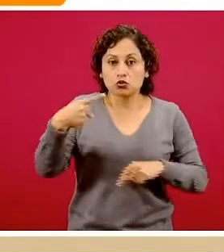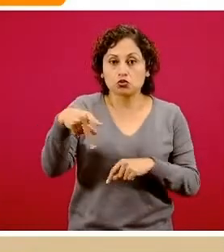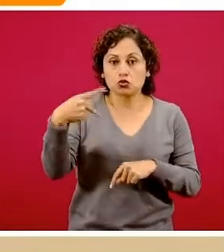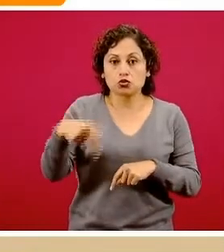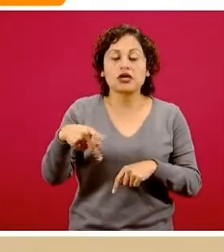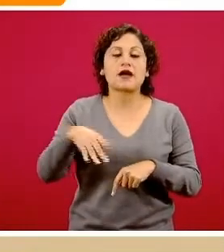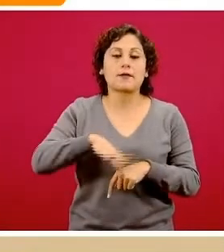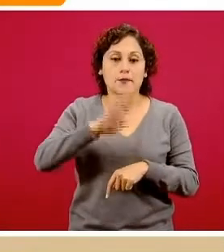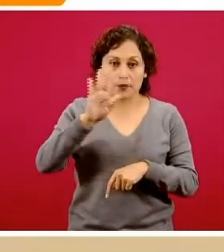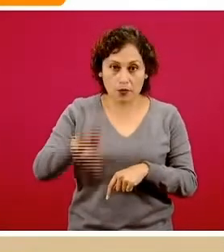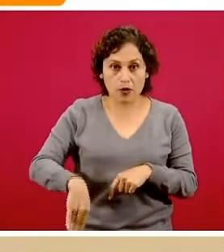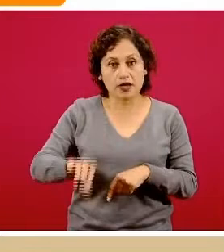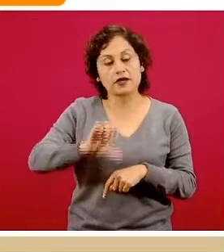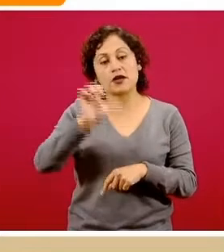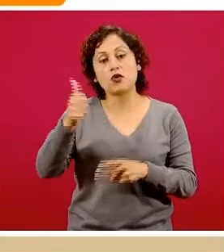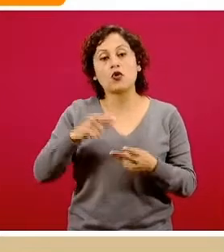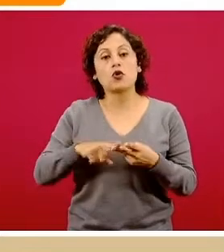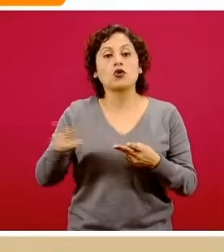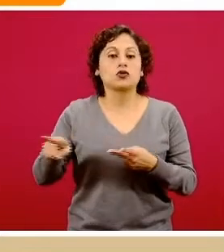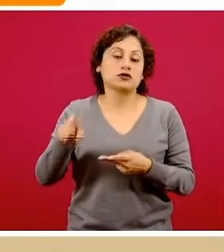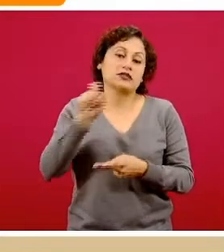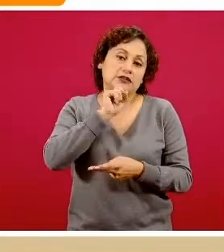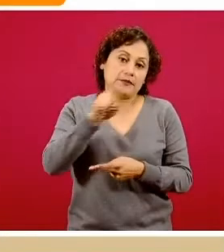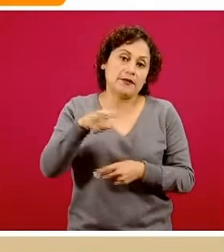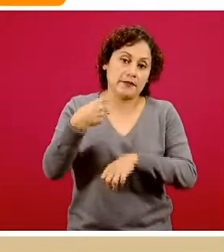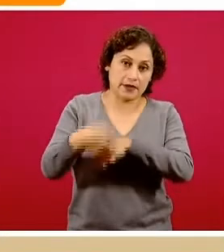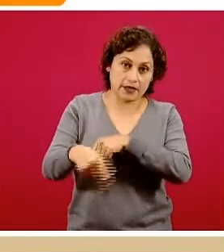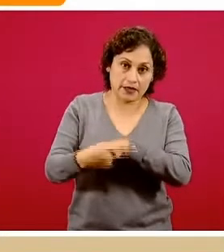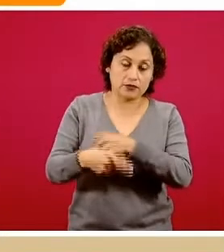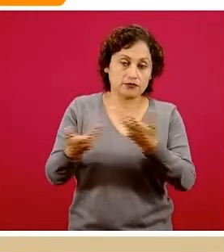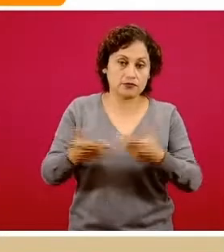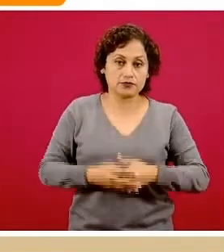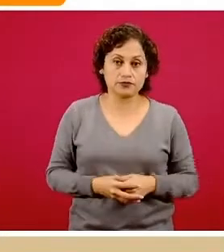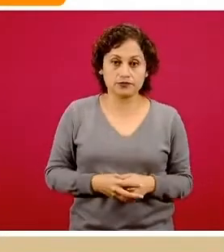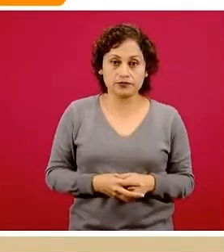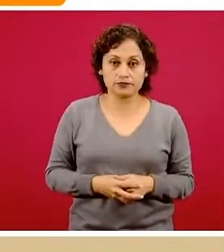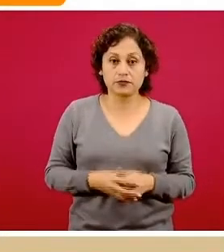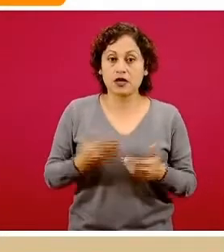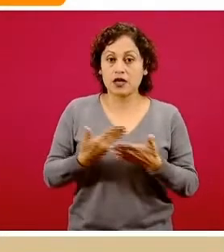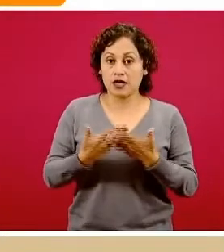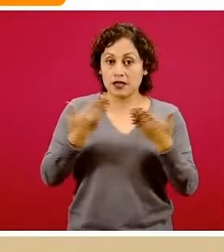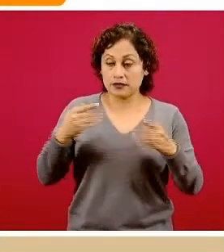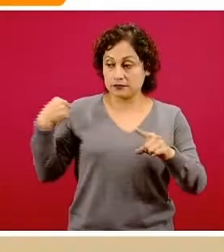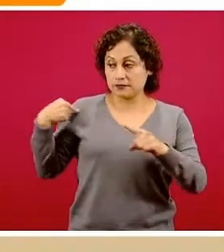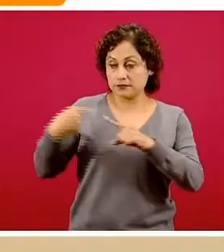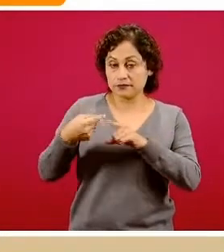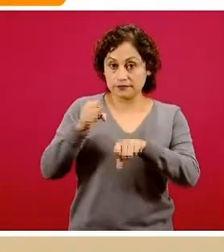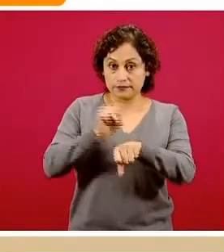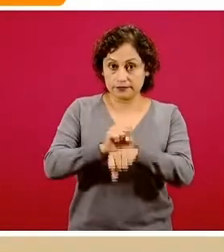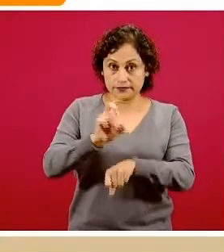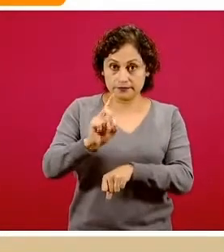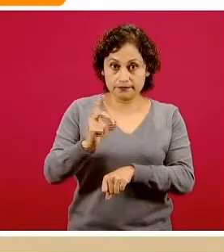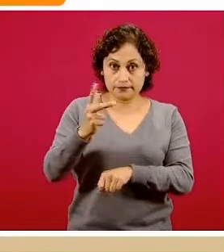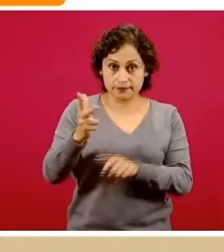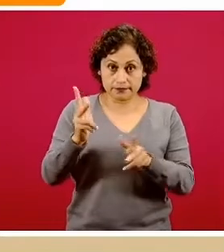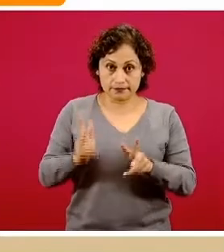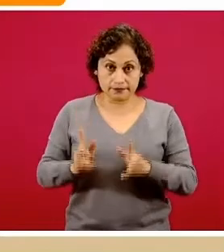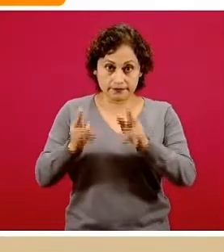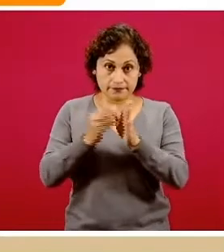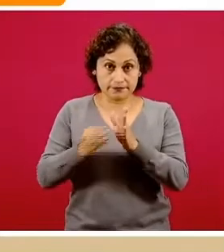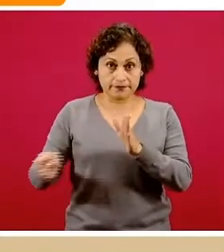que lamentablemente pierden la vida. Actualmente la positividad a la semana 38 es del 40%,